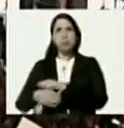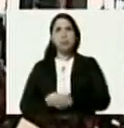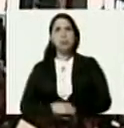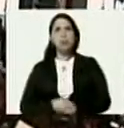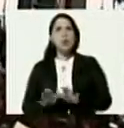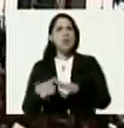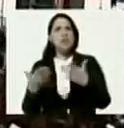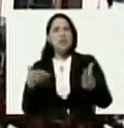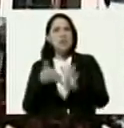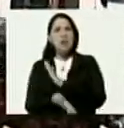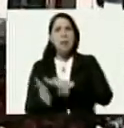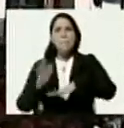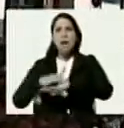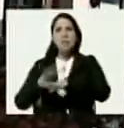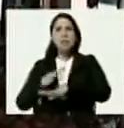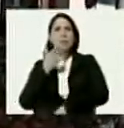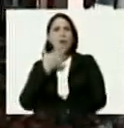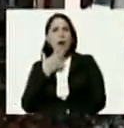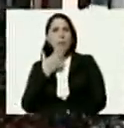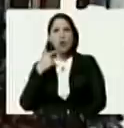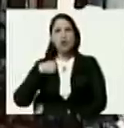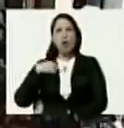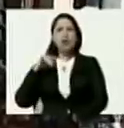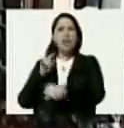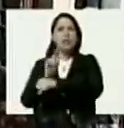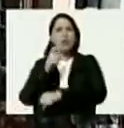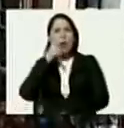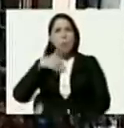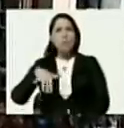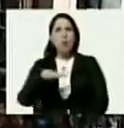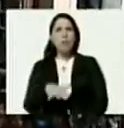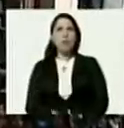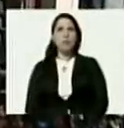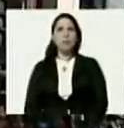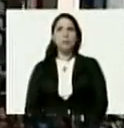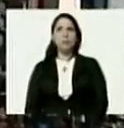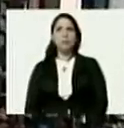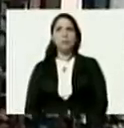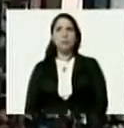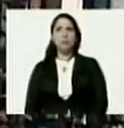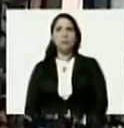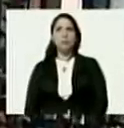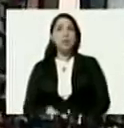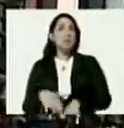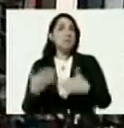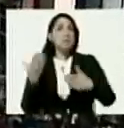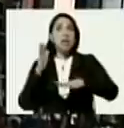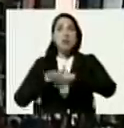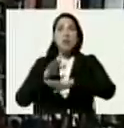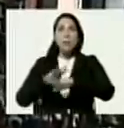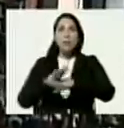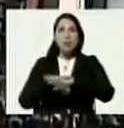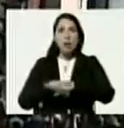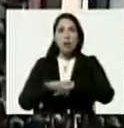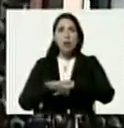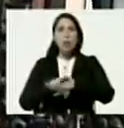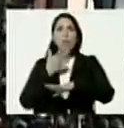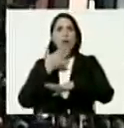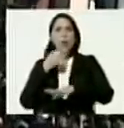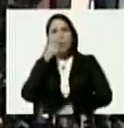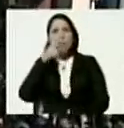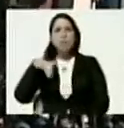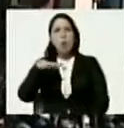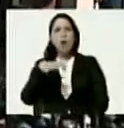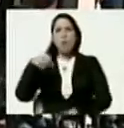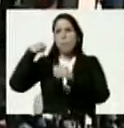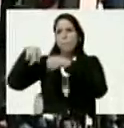¿Qué hubiera pasado si yo hubiera traicionado al pueblo? ¿Qué hubiera pasado si el pueblo me hubiera